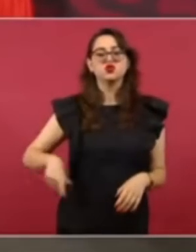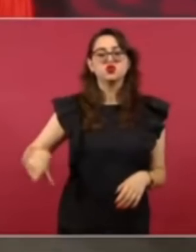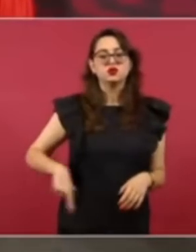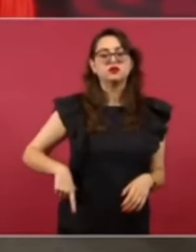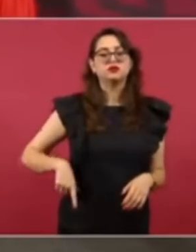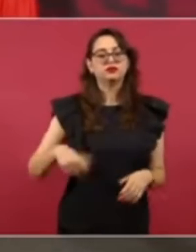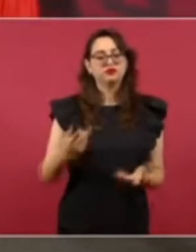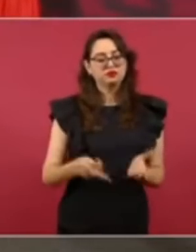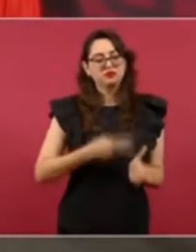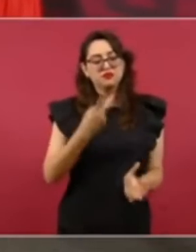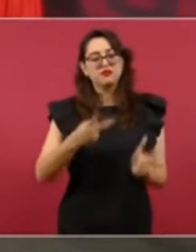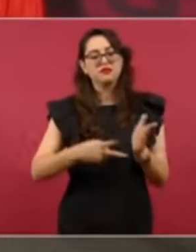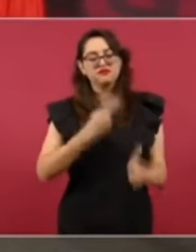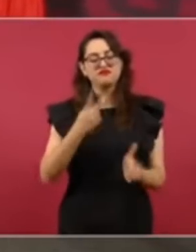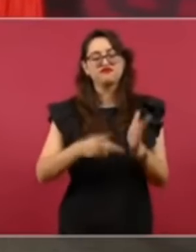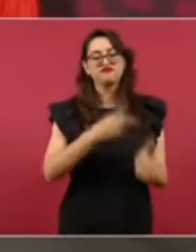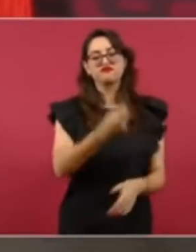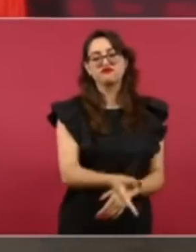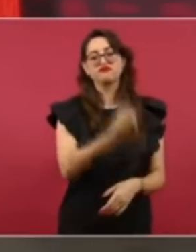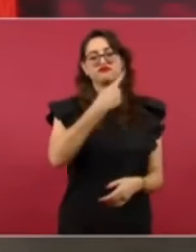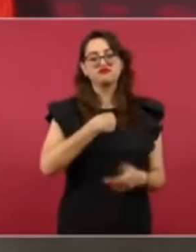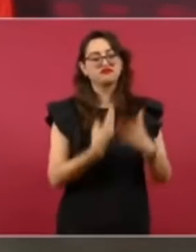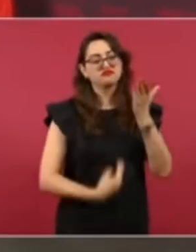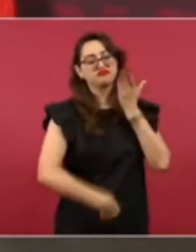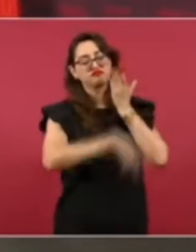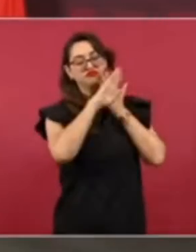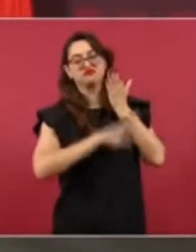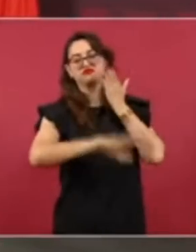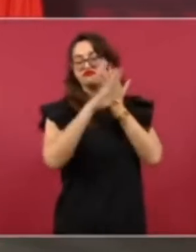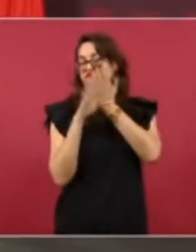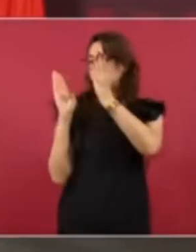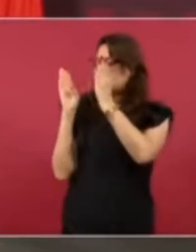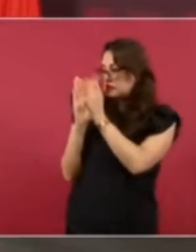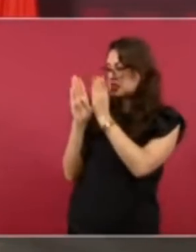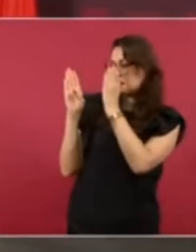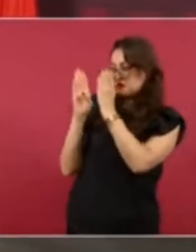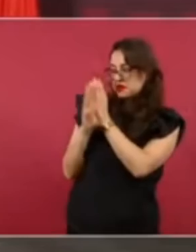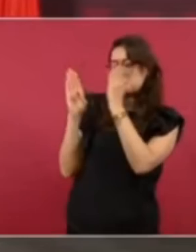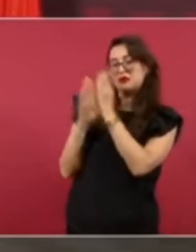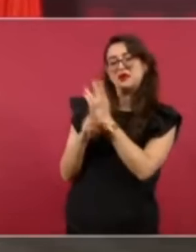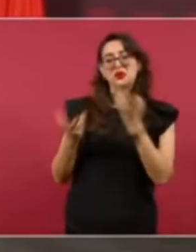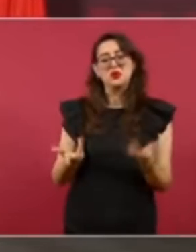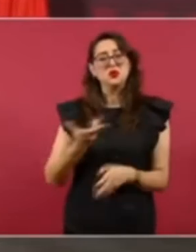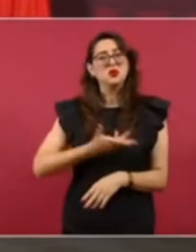manita arriba, activa la campanita y lo más importante, comparte el video, porque eso ayuda mucho para que